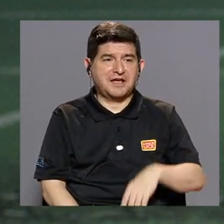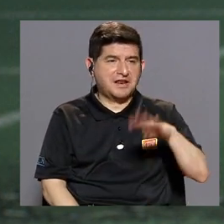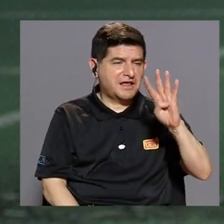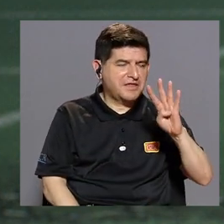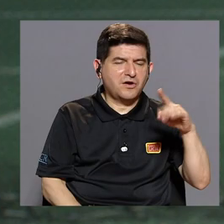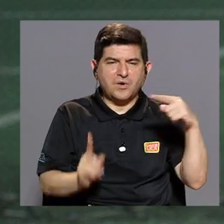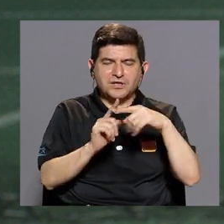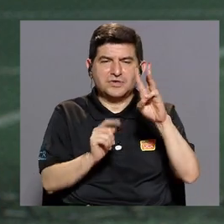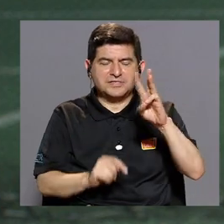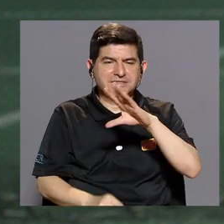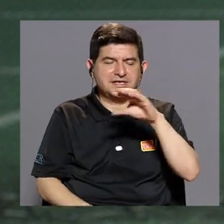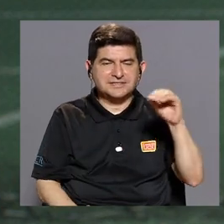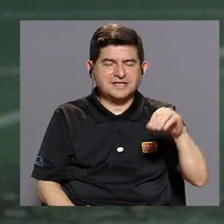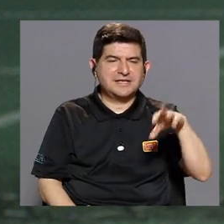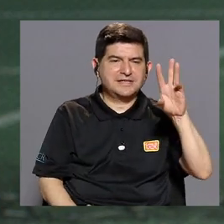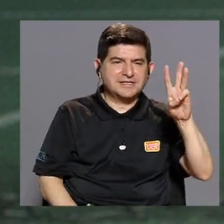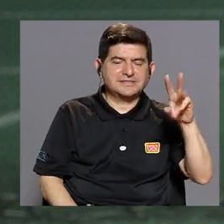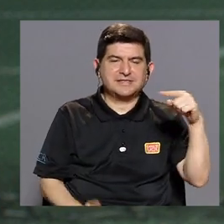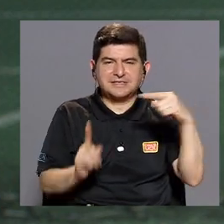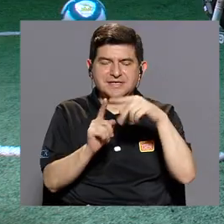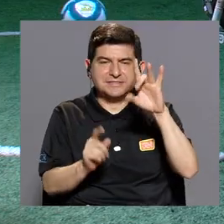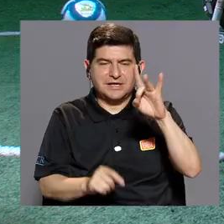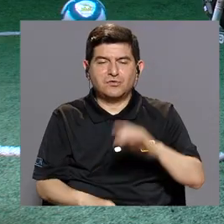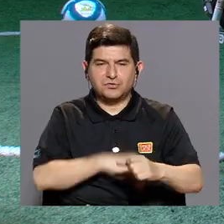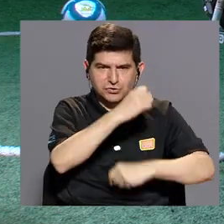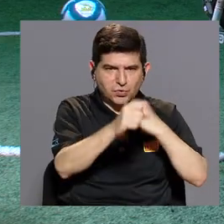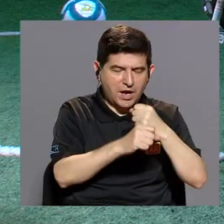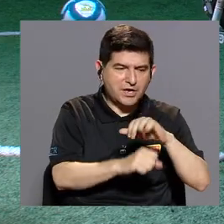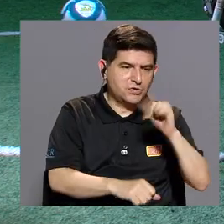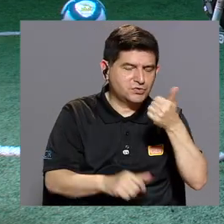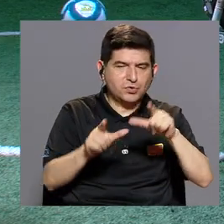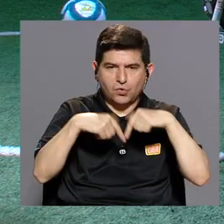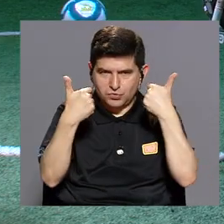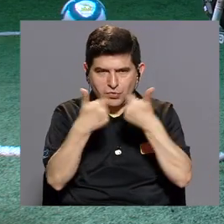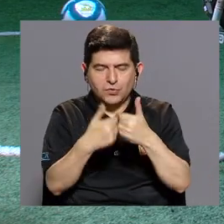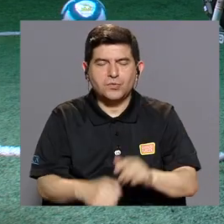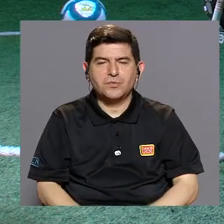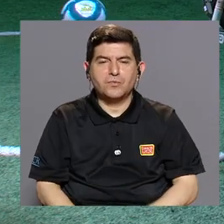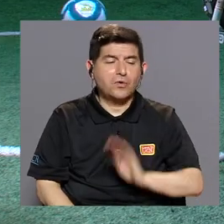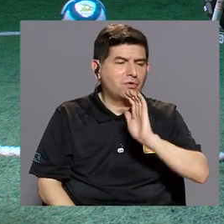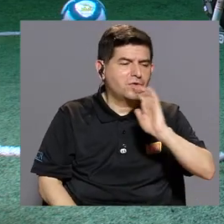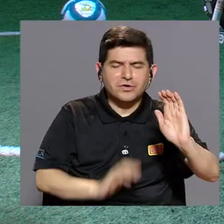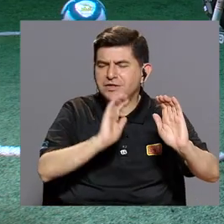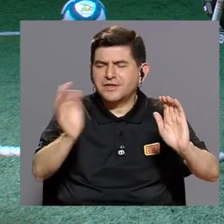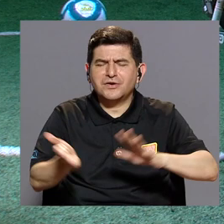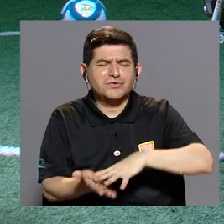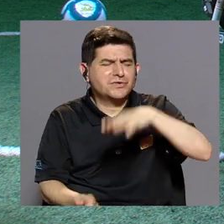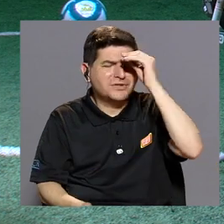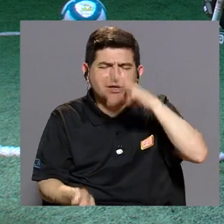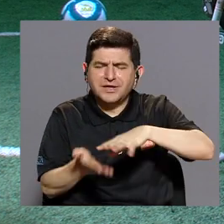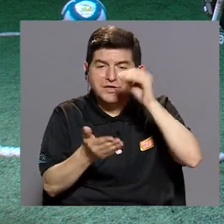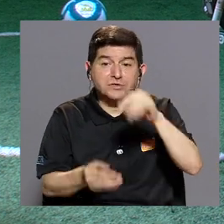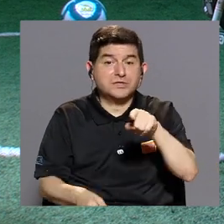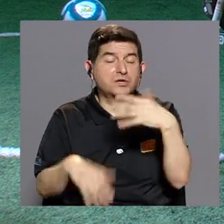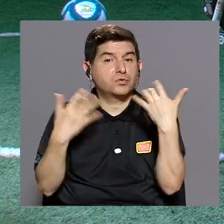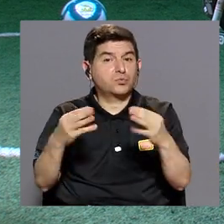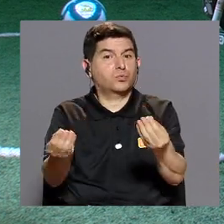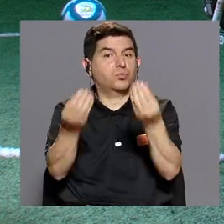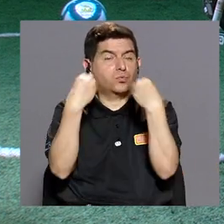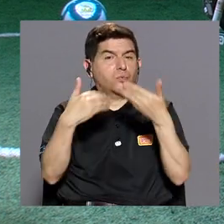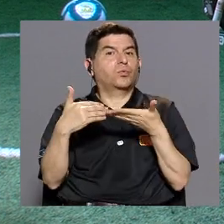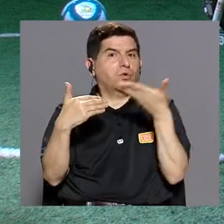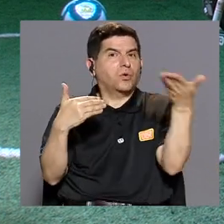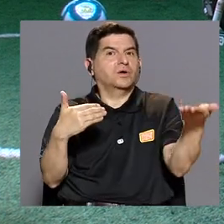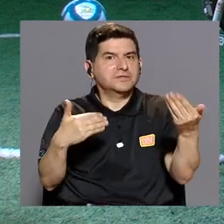4 a 6 y de 6 a 8 el otro grupo, de un montón de niños que aprendí muchísimo. Qué lindo, que me enseñaron